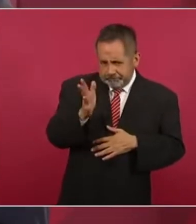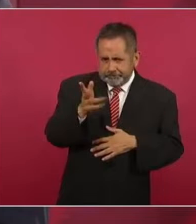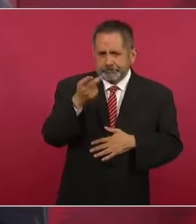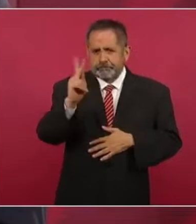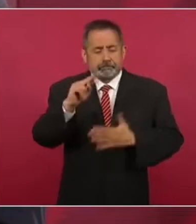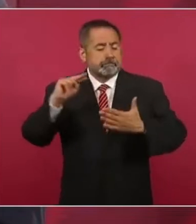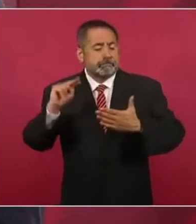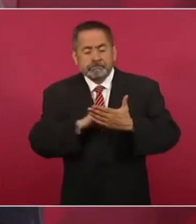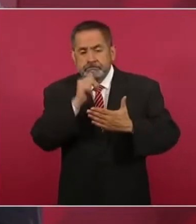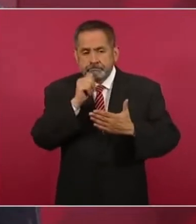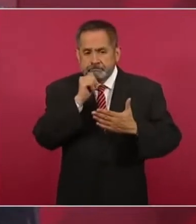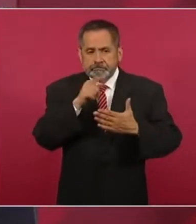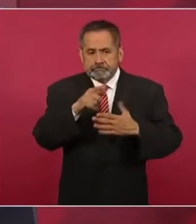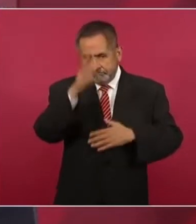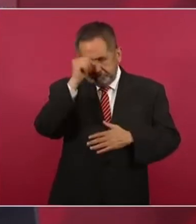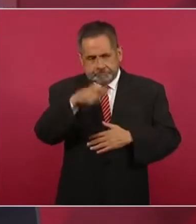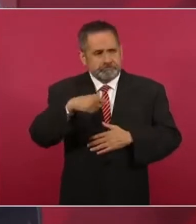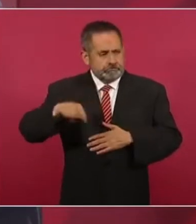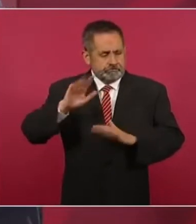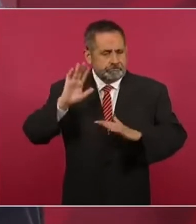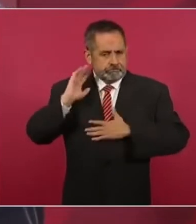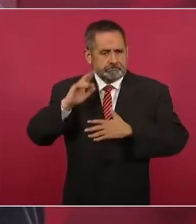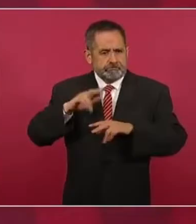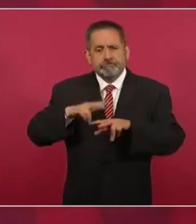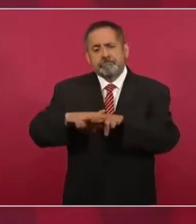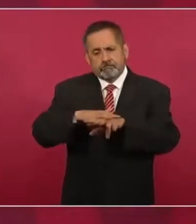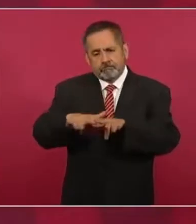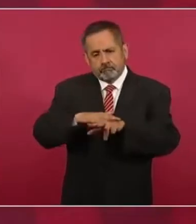de construir ese tren, pero